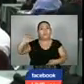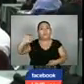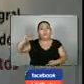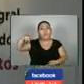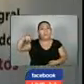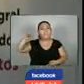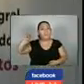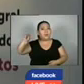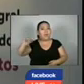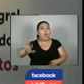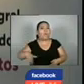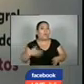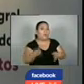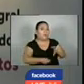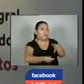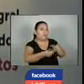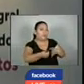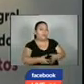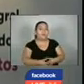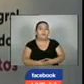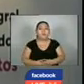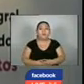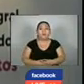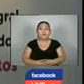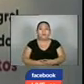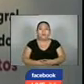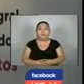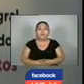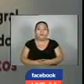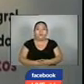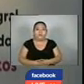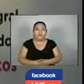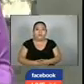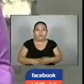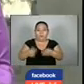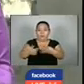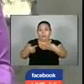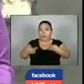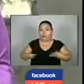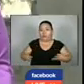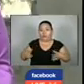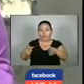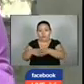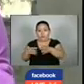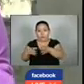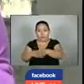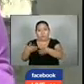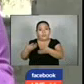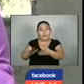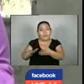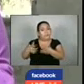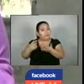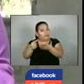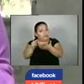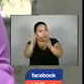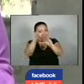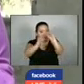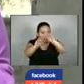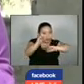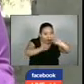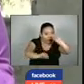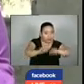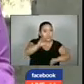y Adolescencia, conocida como LEPINA. El Comité de los Derechos del Niño hizo alrededor de